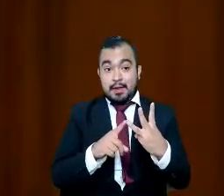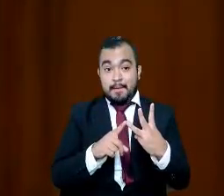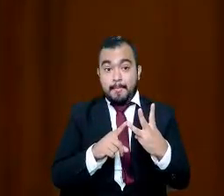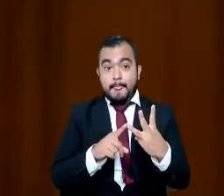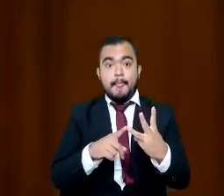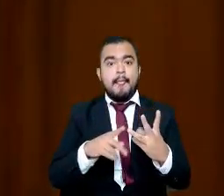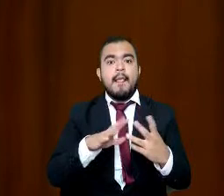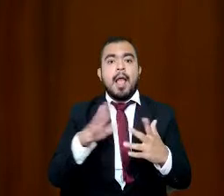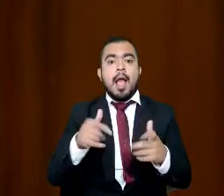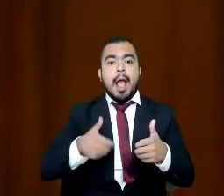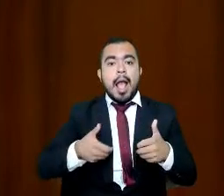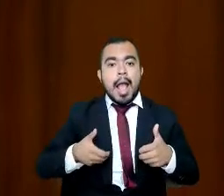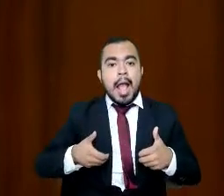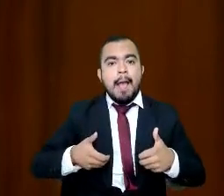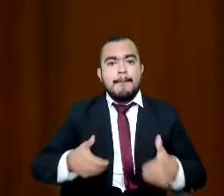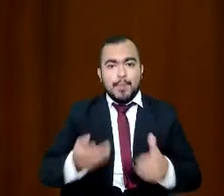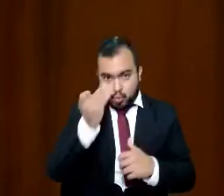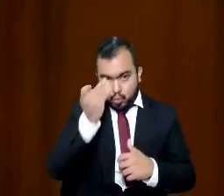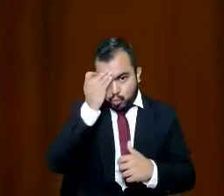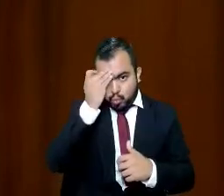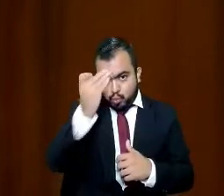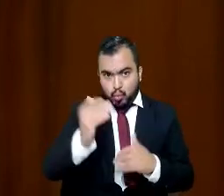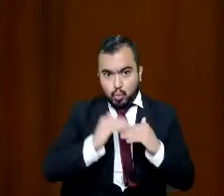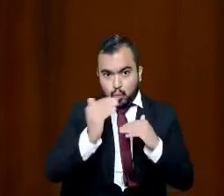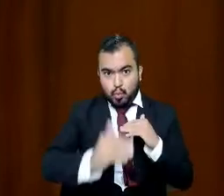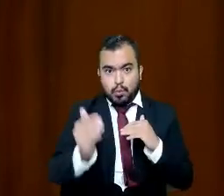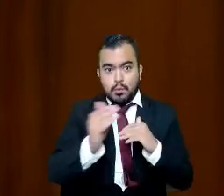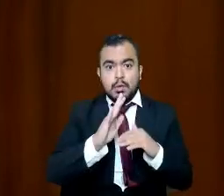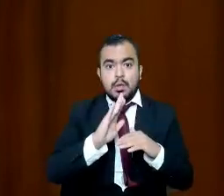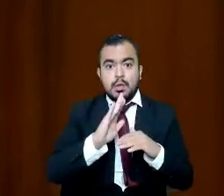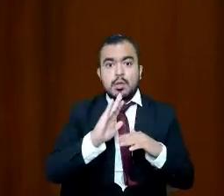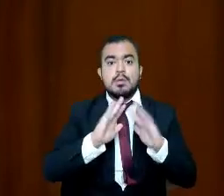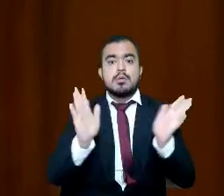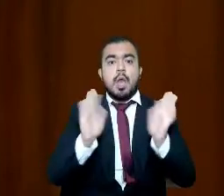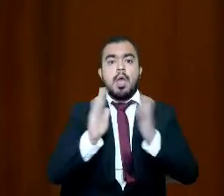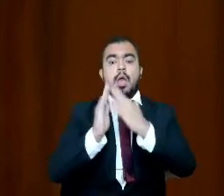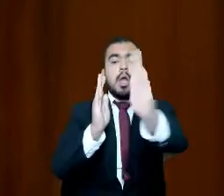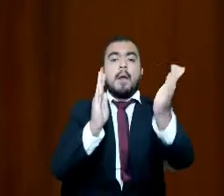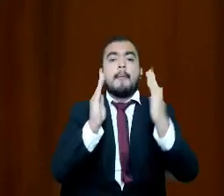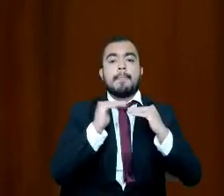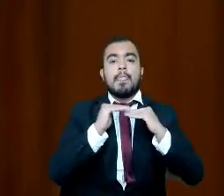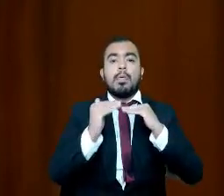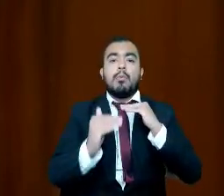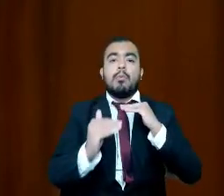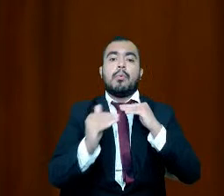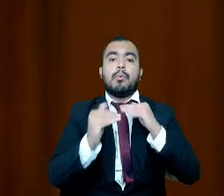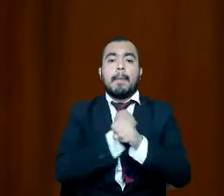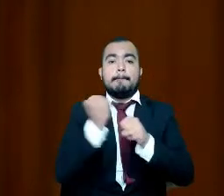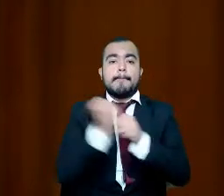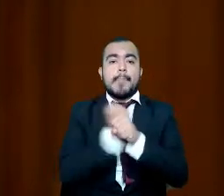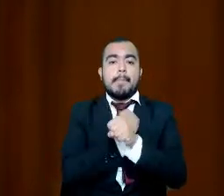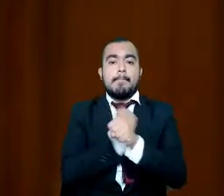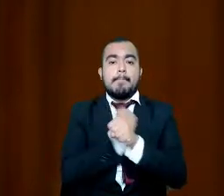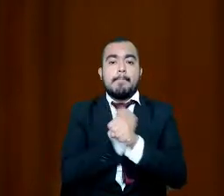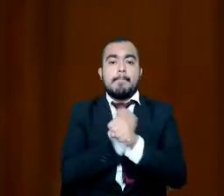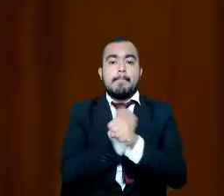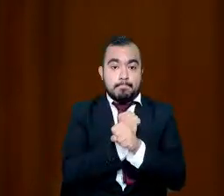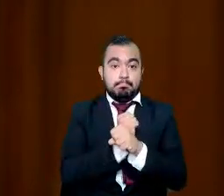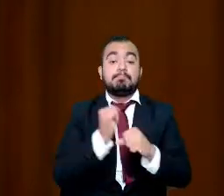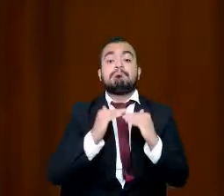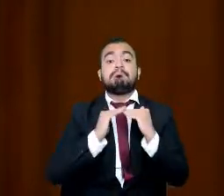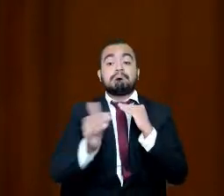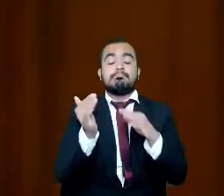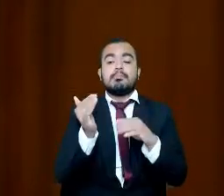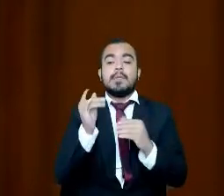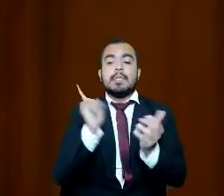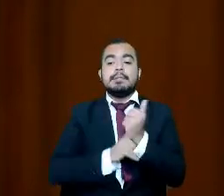útil de los caminos en nuestro estado está cumpliendo su tiempo límite. Y la infraestructura, alguna vez lo platiqué con